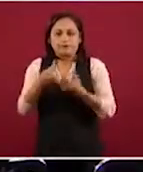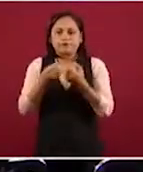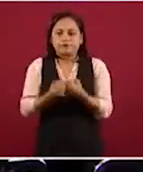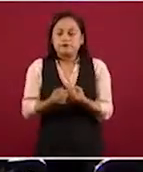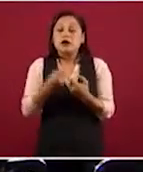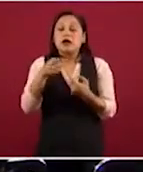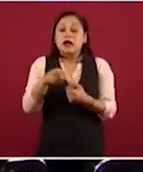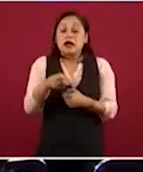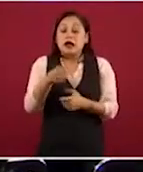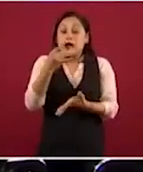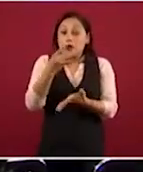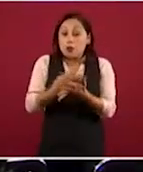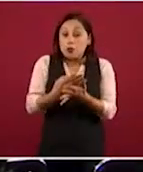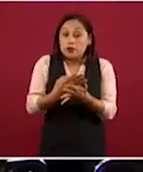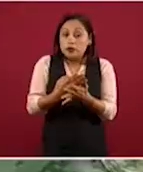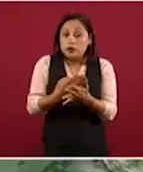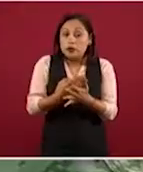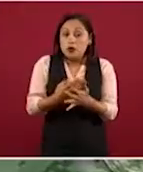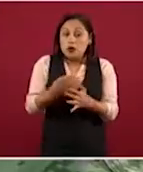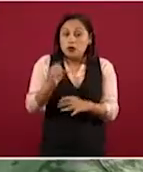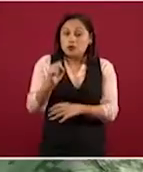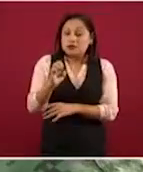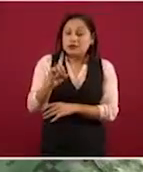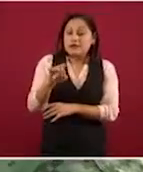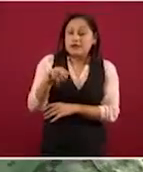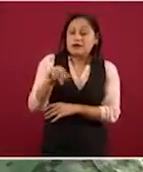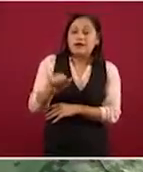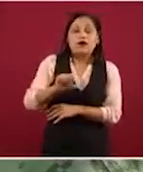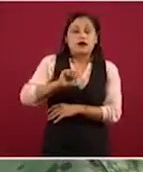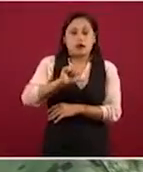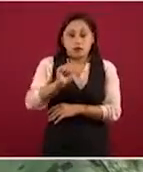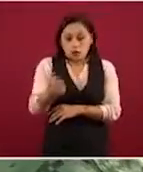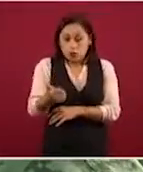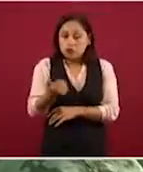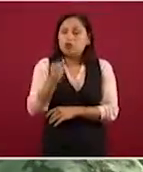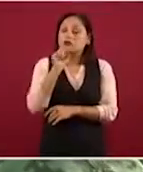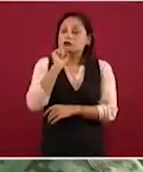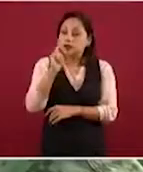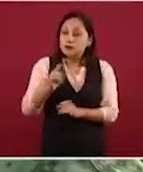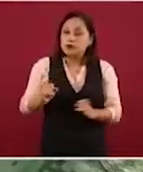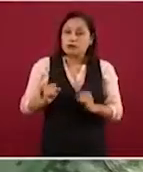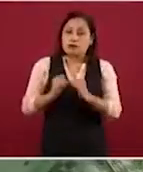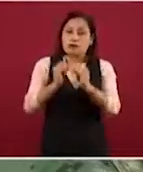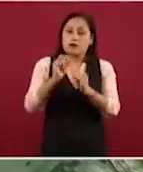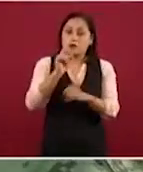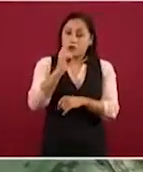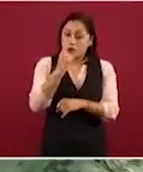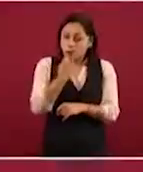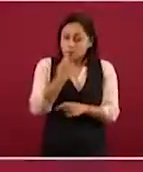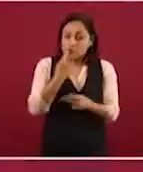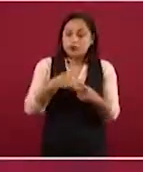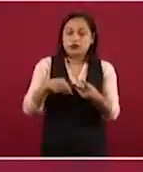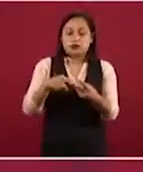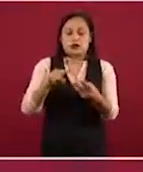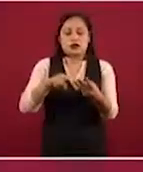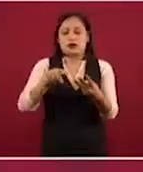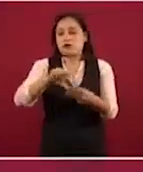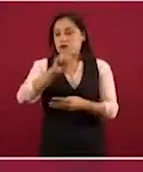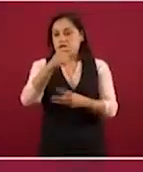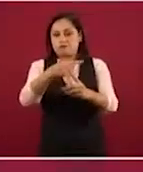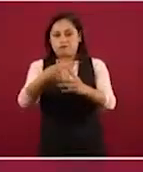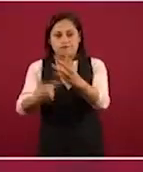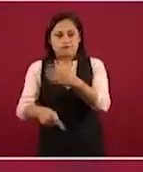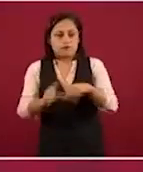lo que aseguramos Fuerzas Armadas, es lo que asegura Policía en todos los niveles, y se va haciendo el